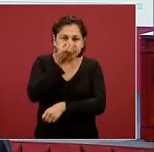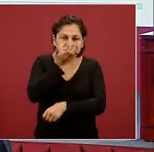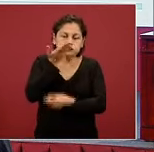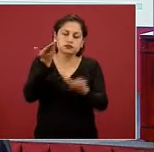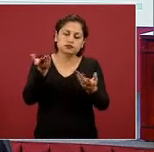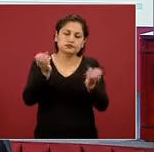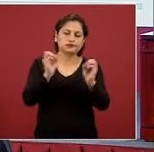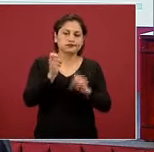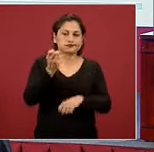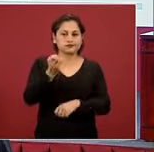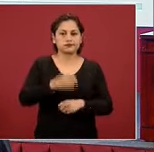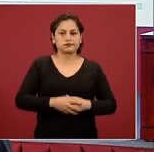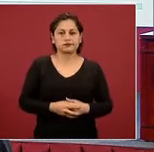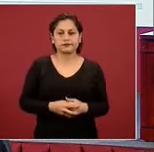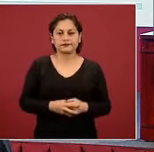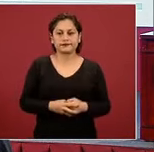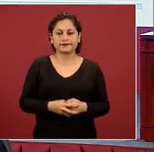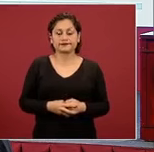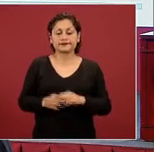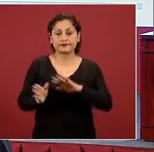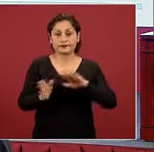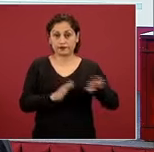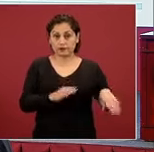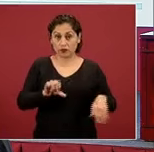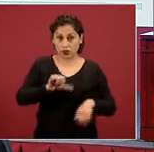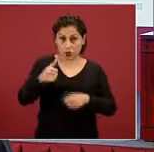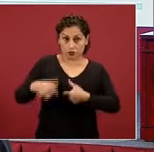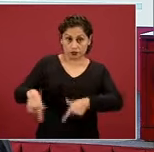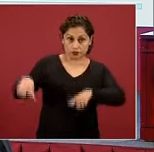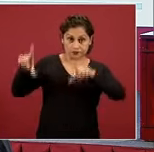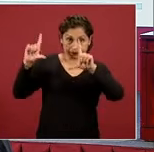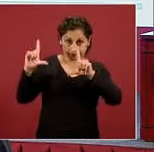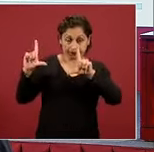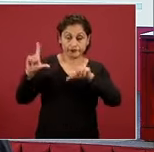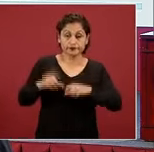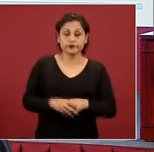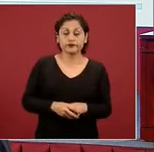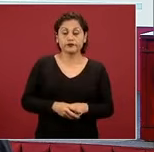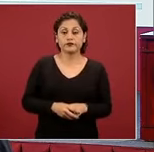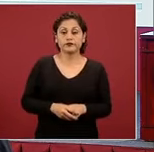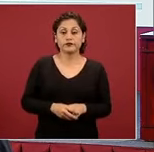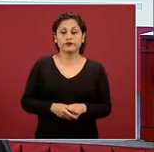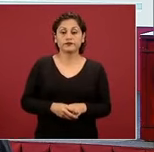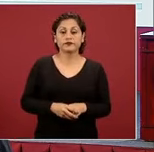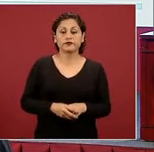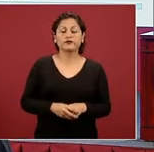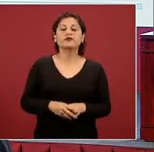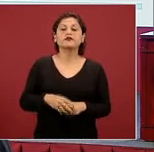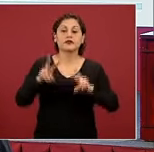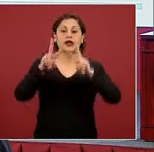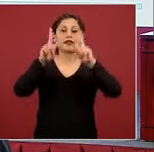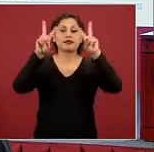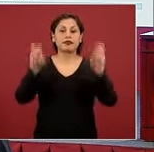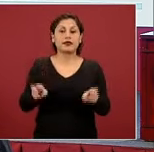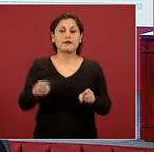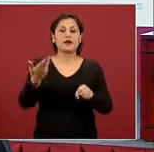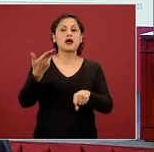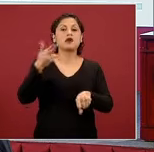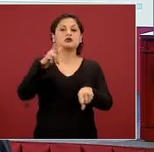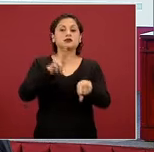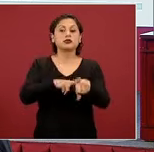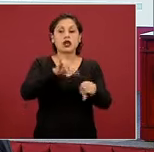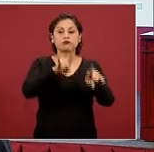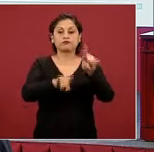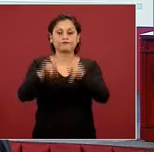siguiente. En estas últimas dos, que también las presentamos periódicamente, tenemos la ocupación hospitalaria y recordamos